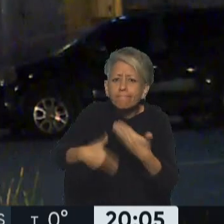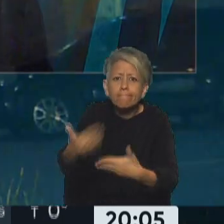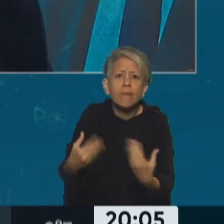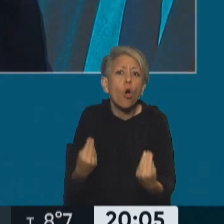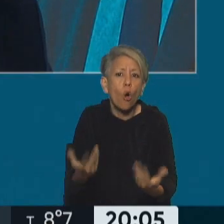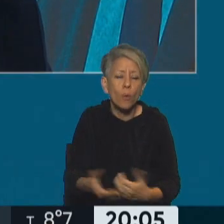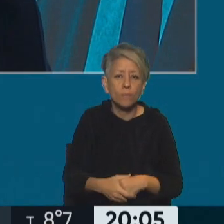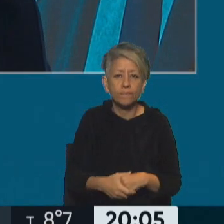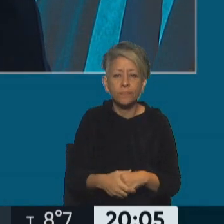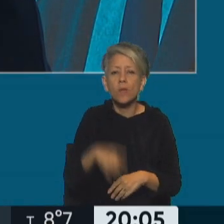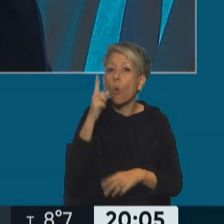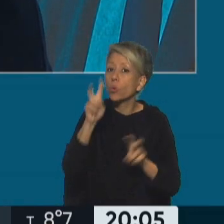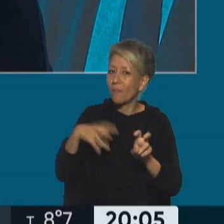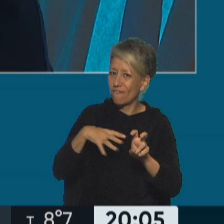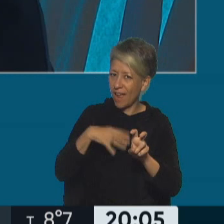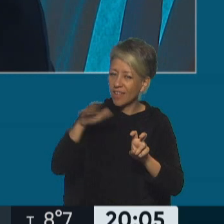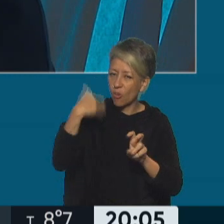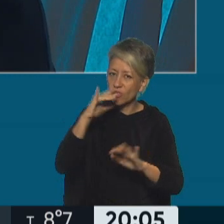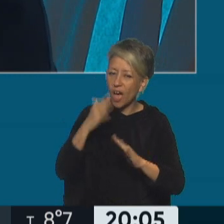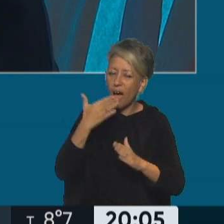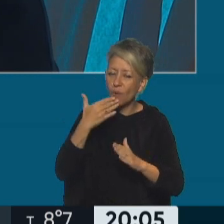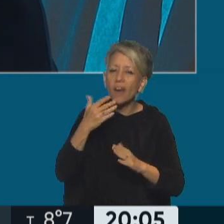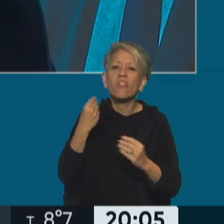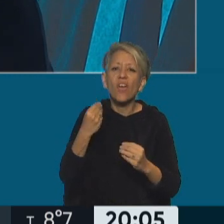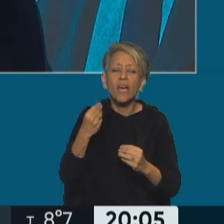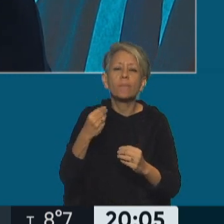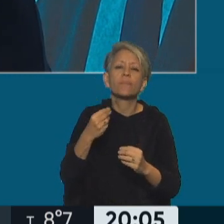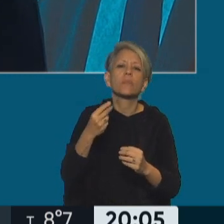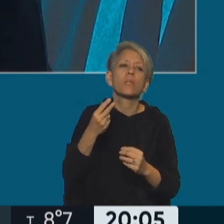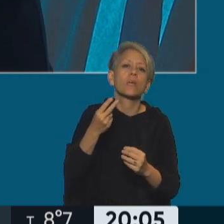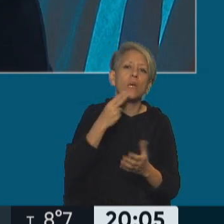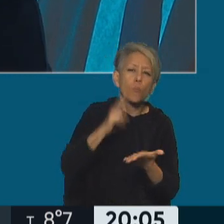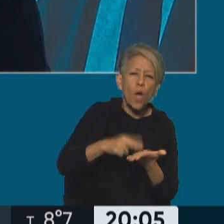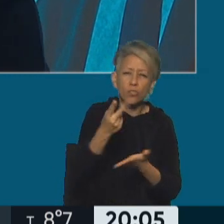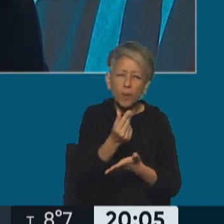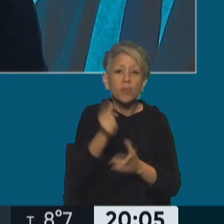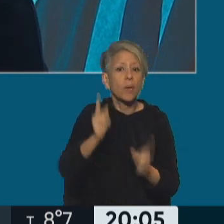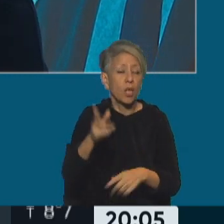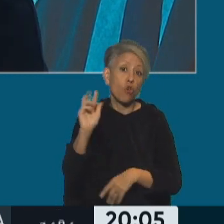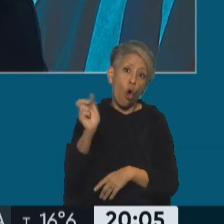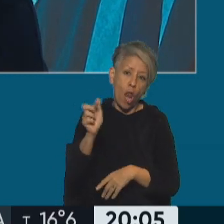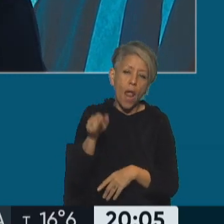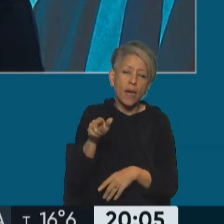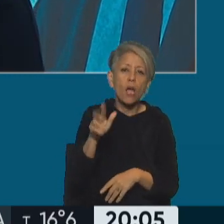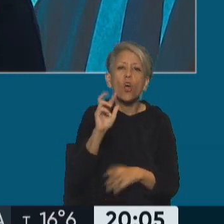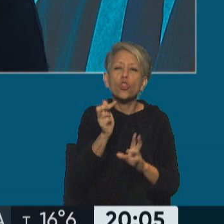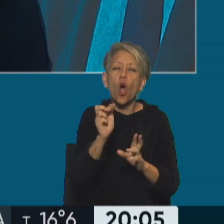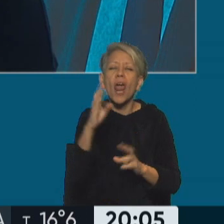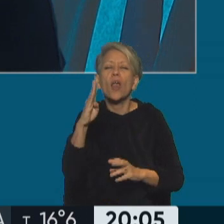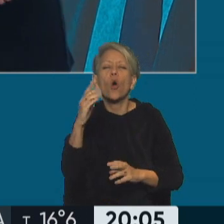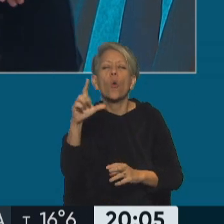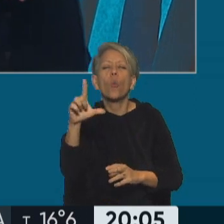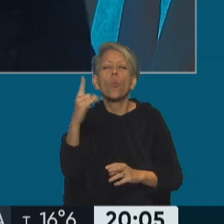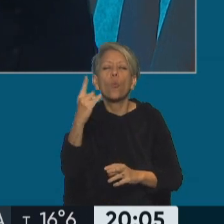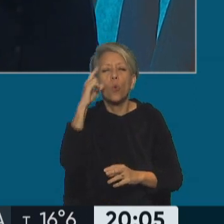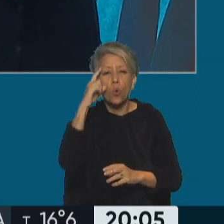seguir. Nos queda un tema pendiente, Nasa, relacionado, hablamos de tarifas, tenemos que hablar del dólar. El dólar paralelo, el dólar blue, que en